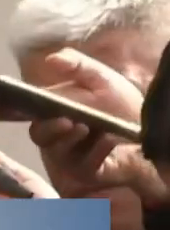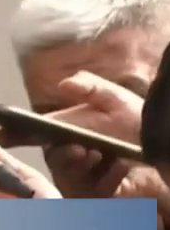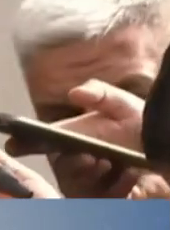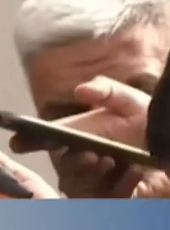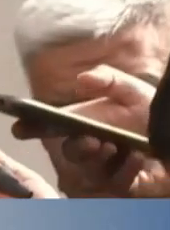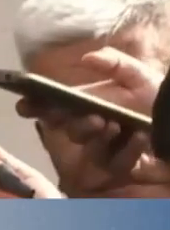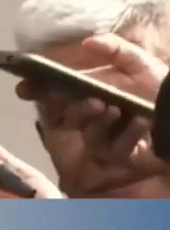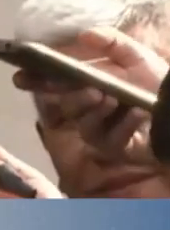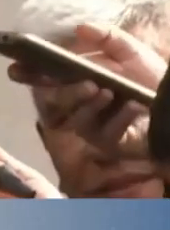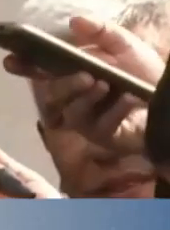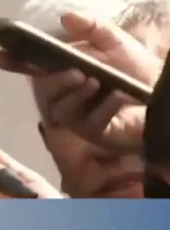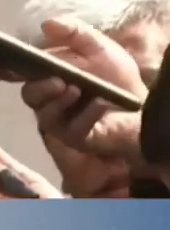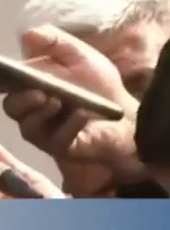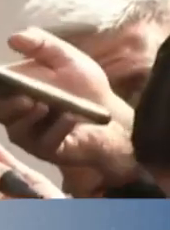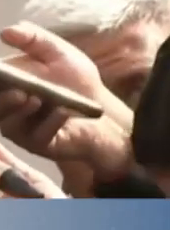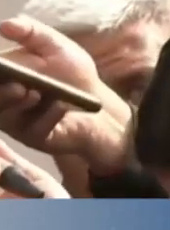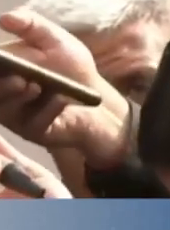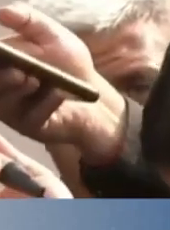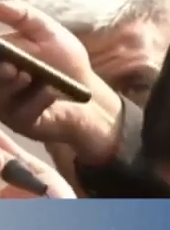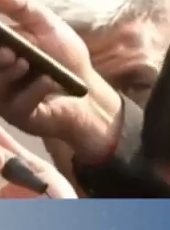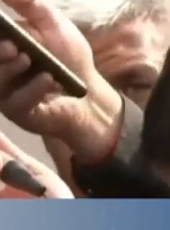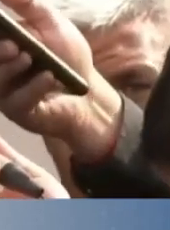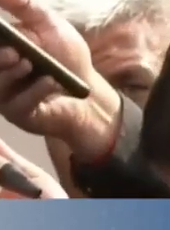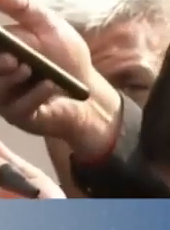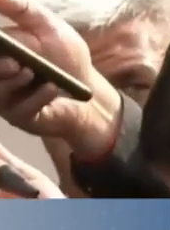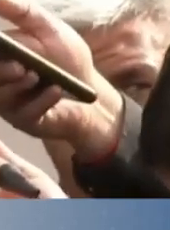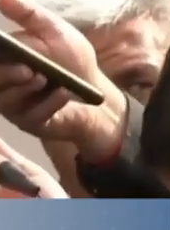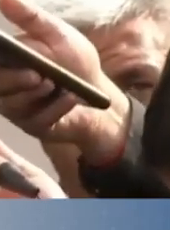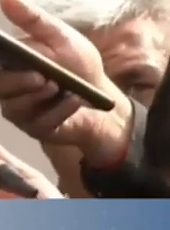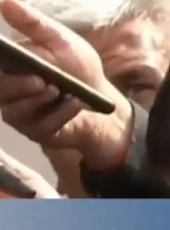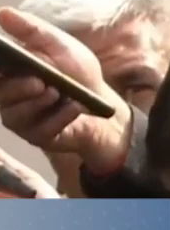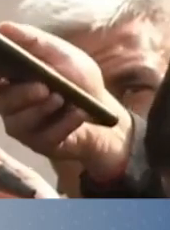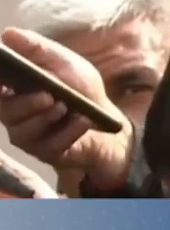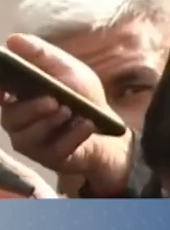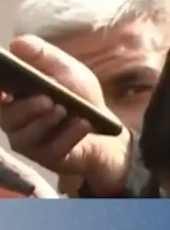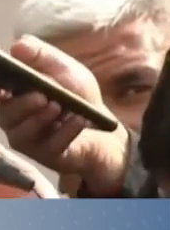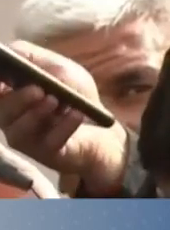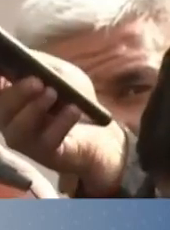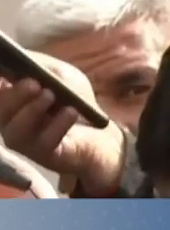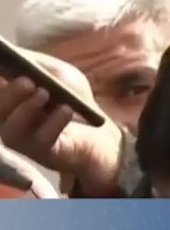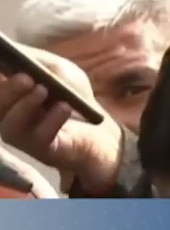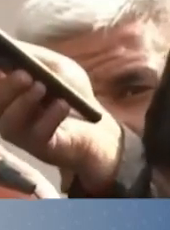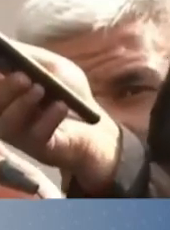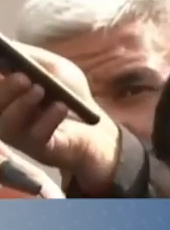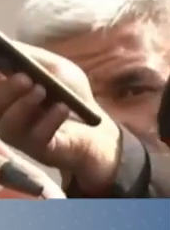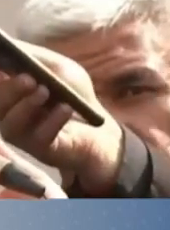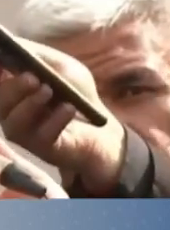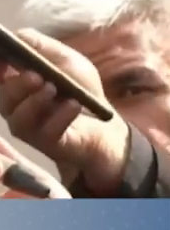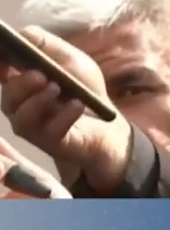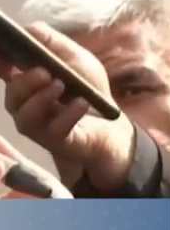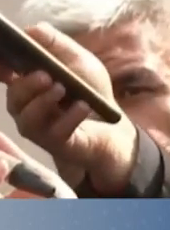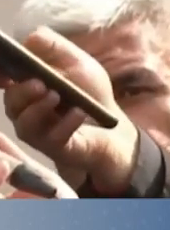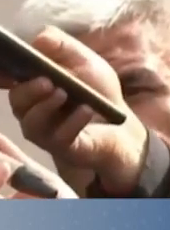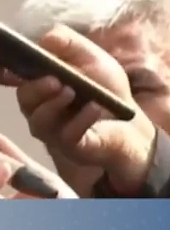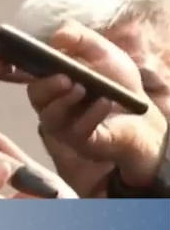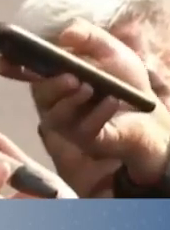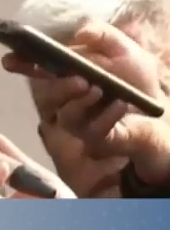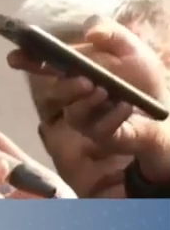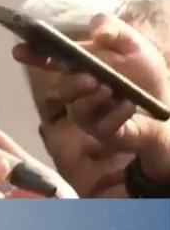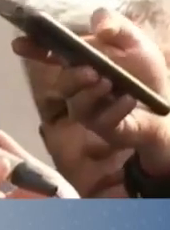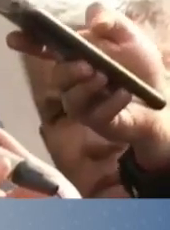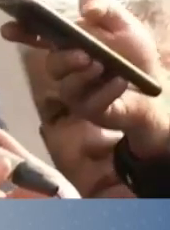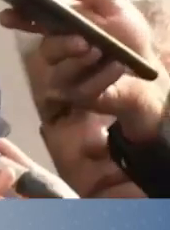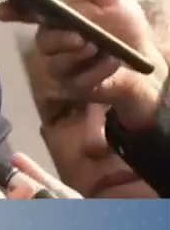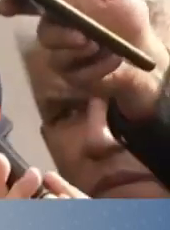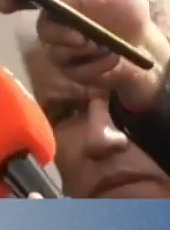la investigación por la organización criminal Tren del Norte, que ha sido conocida en la prensa como la organización de los gallegos. Ahí se agregan las organizaciones criminales de los pulpos, los